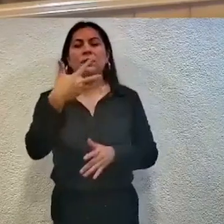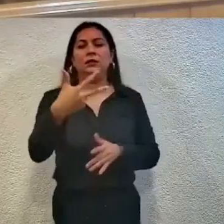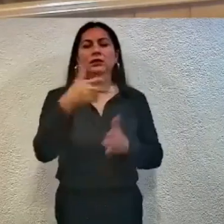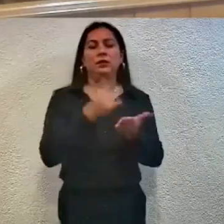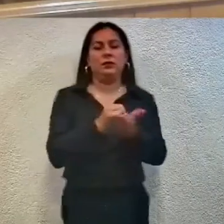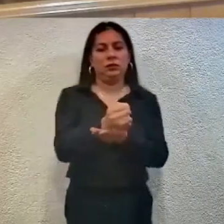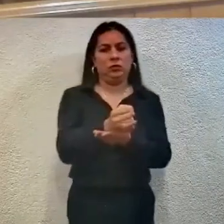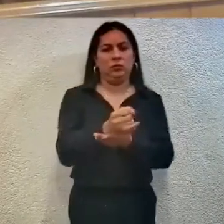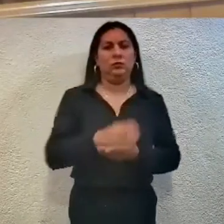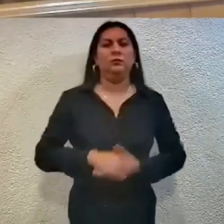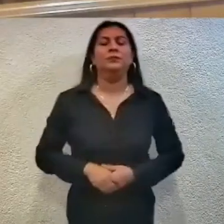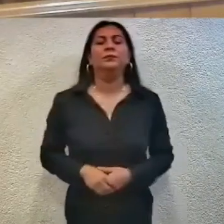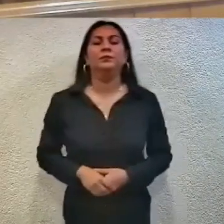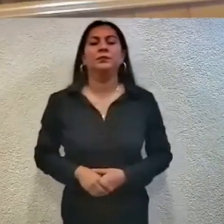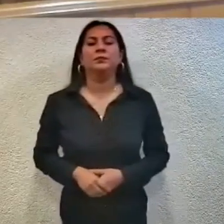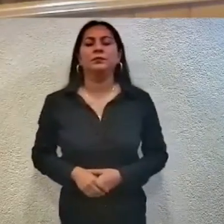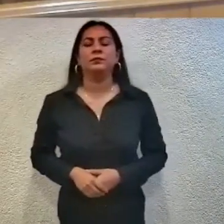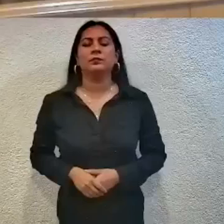sentencia.